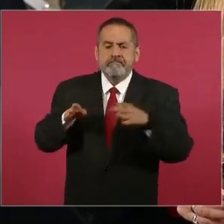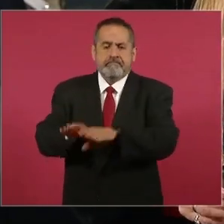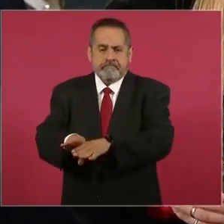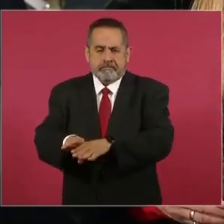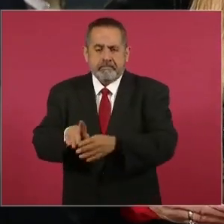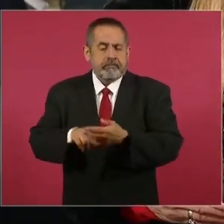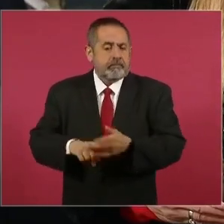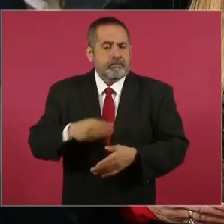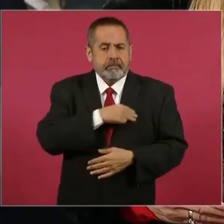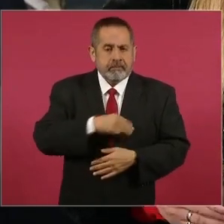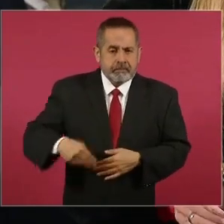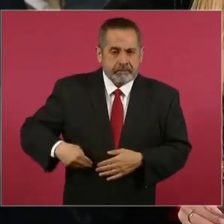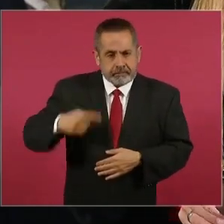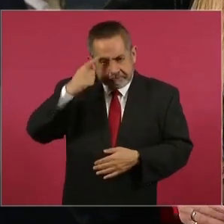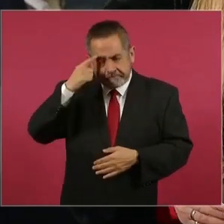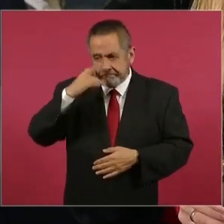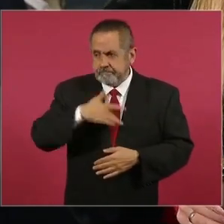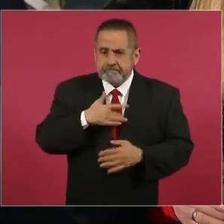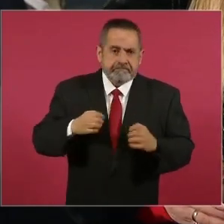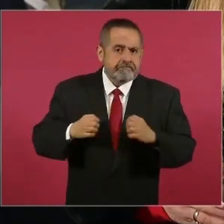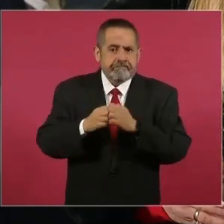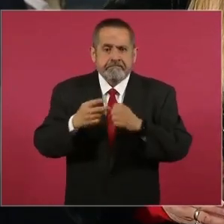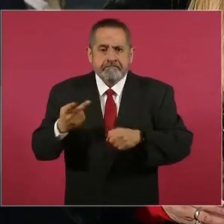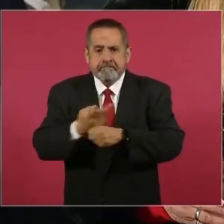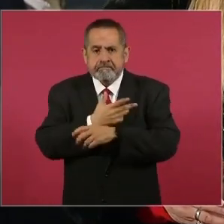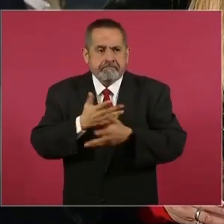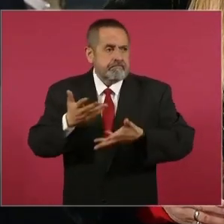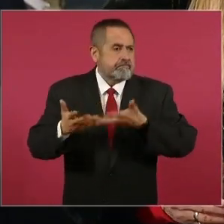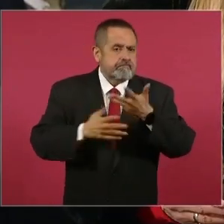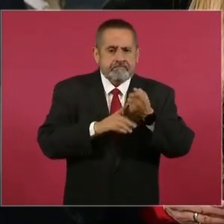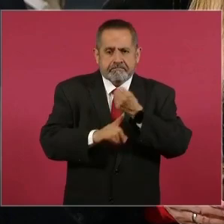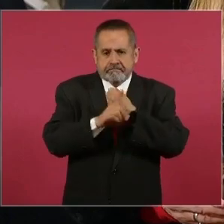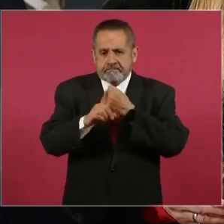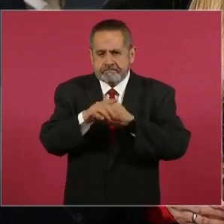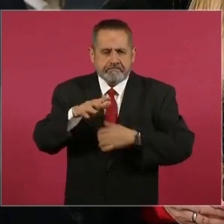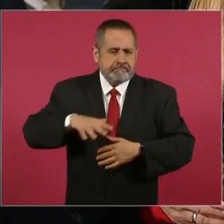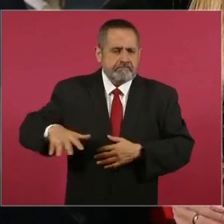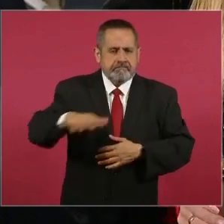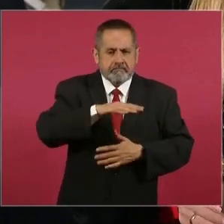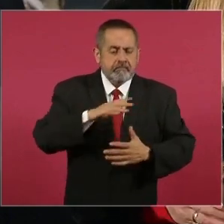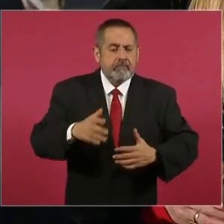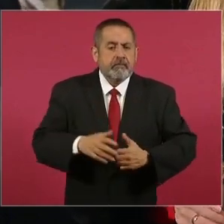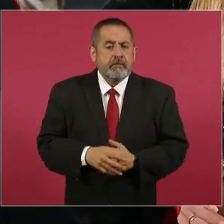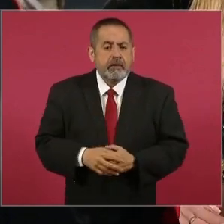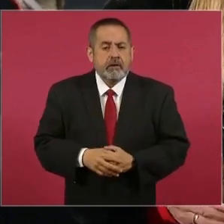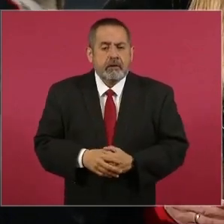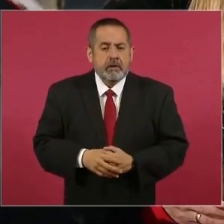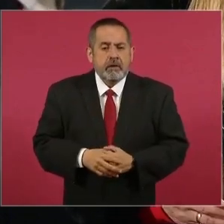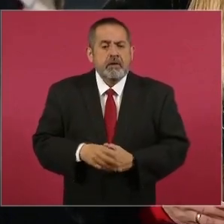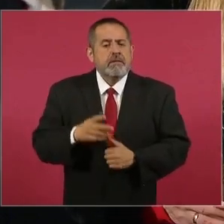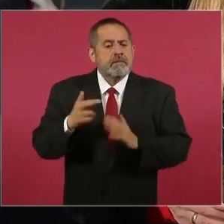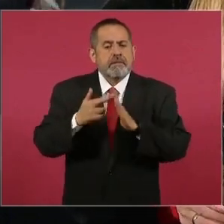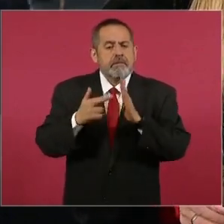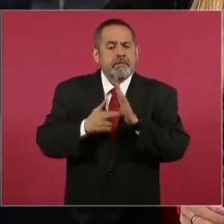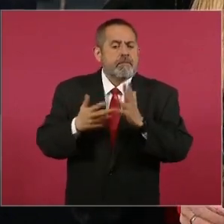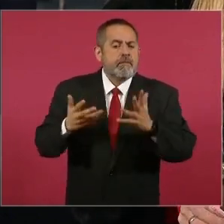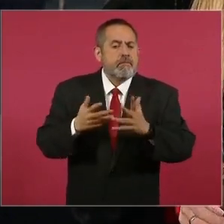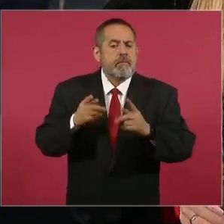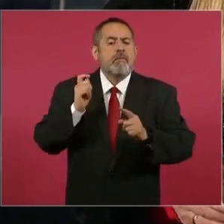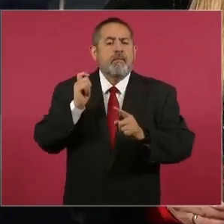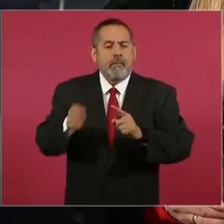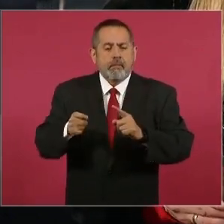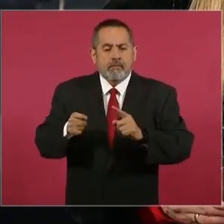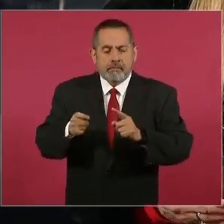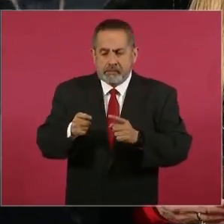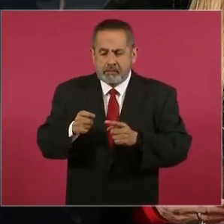municipales pues tomaran medidas emergentes para evitar una crisis eh sanitaria no entre una de estas medidas fue